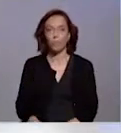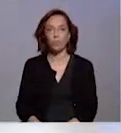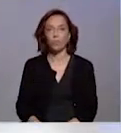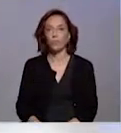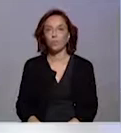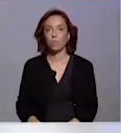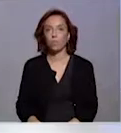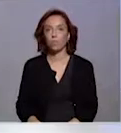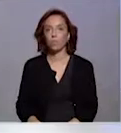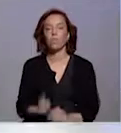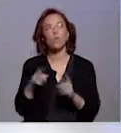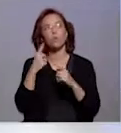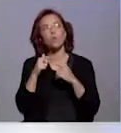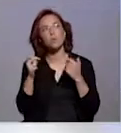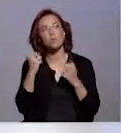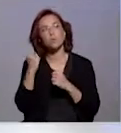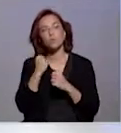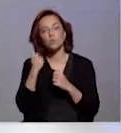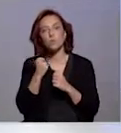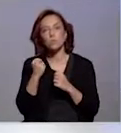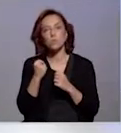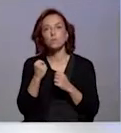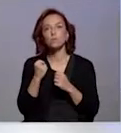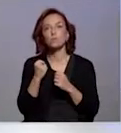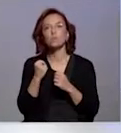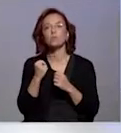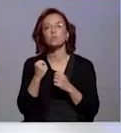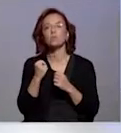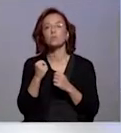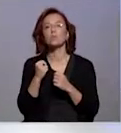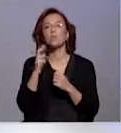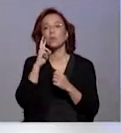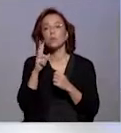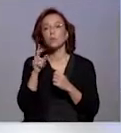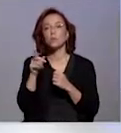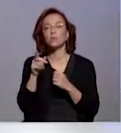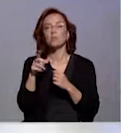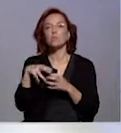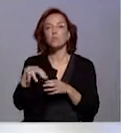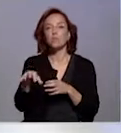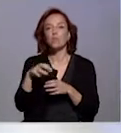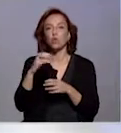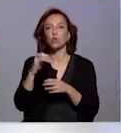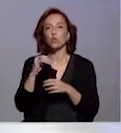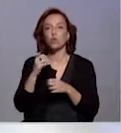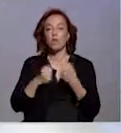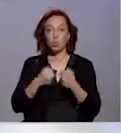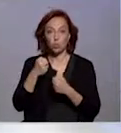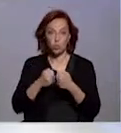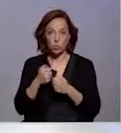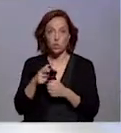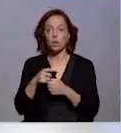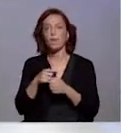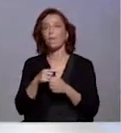y otro aspecto importante donde nosotros vemos lo vemos en diversos sectores pero también en el sector industrial que hoy digamos está